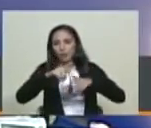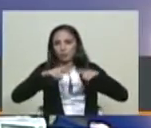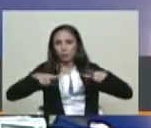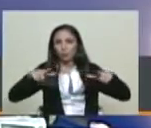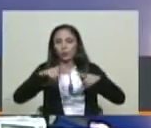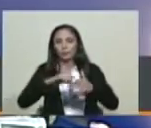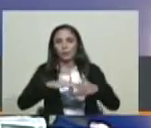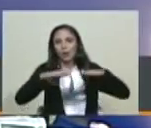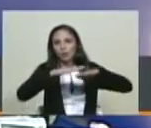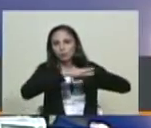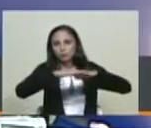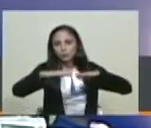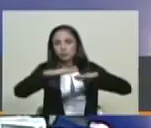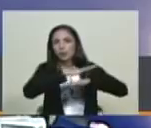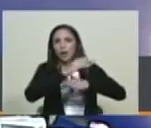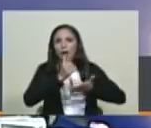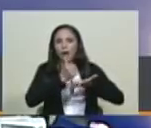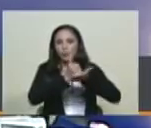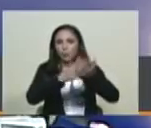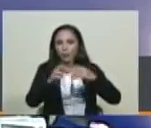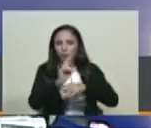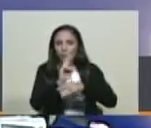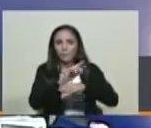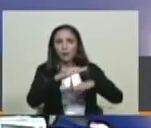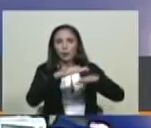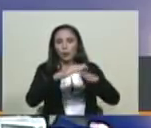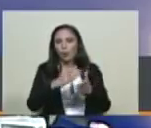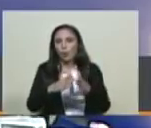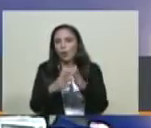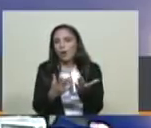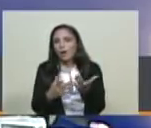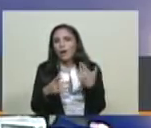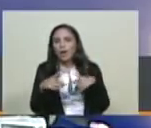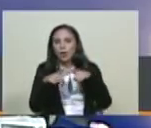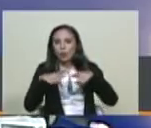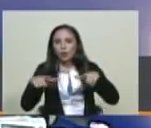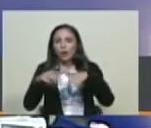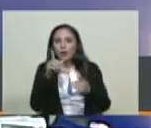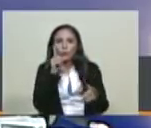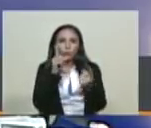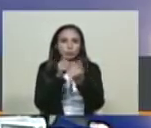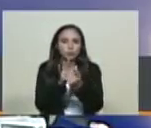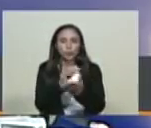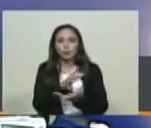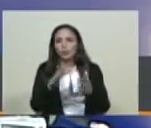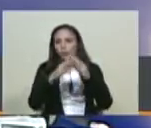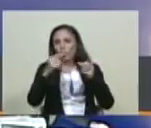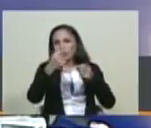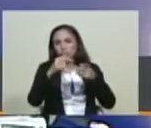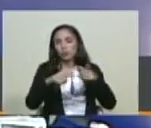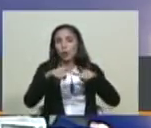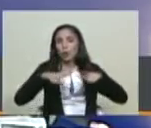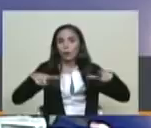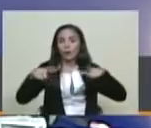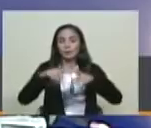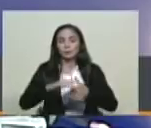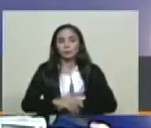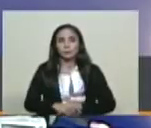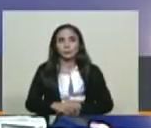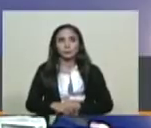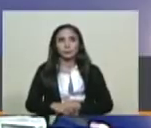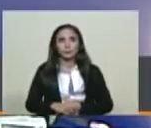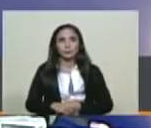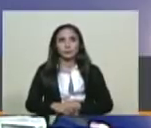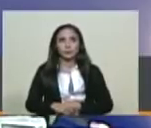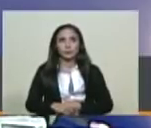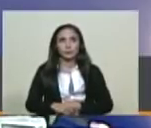planta baja donde está emergencia, salas de coronarios, cuidados críticos, consulta externa, traumatología, la sala de rehabilitación,